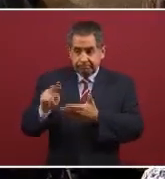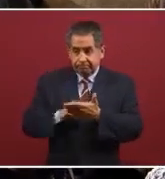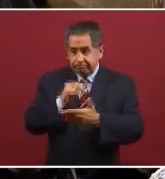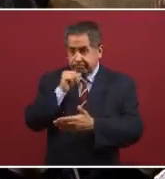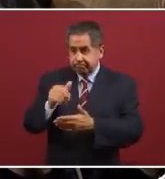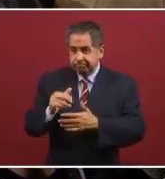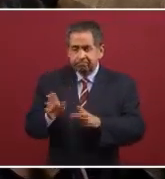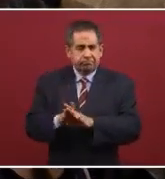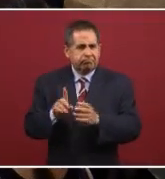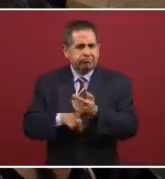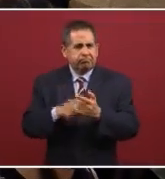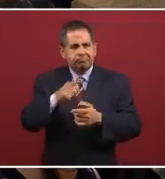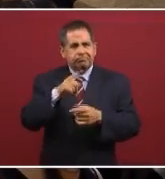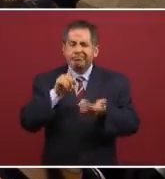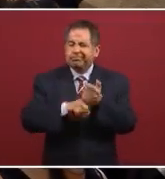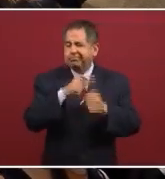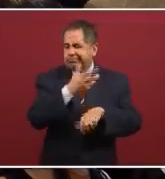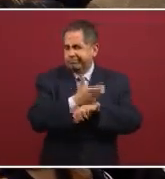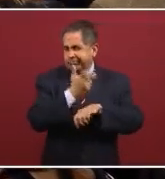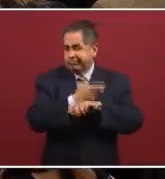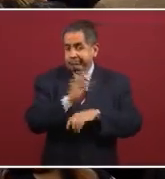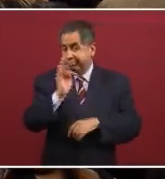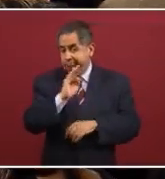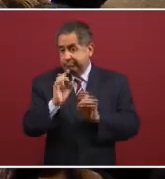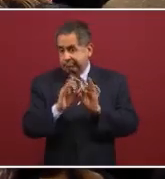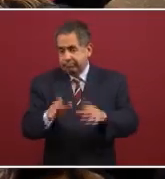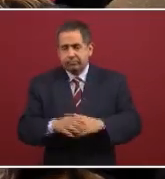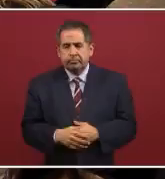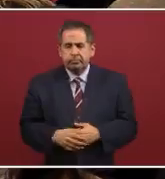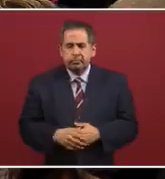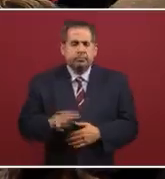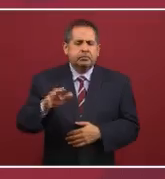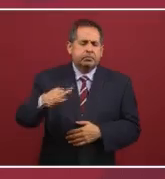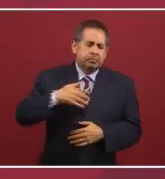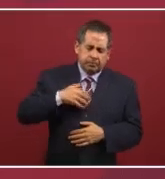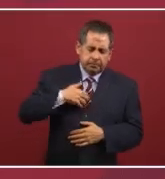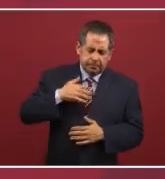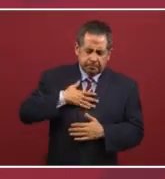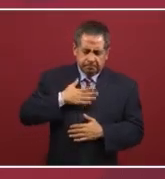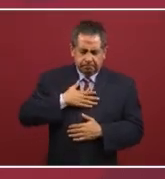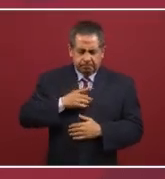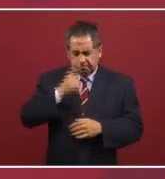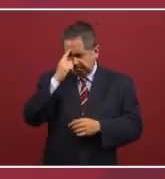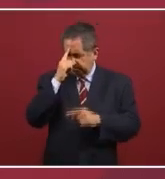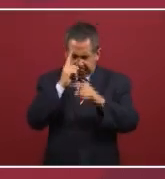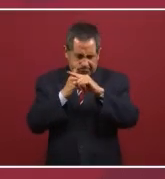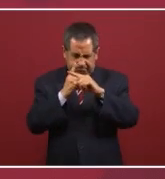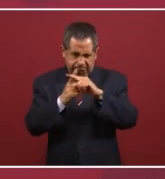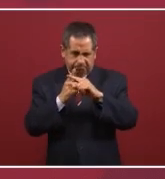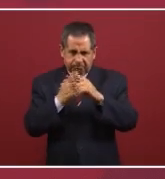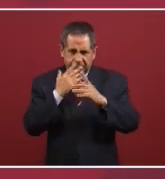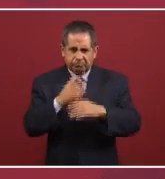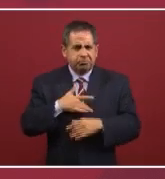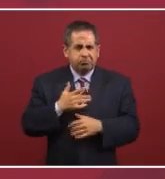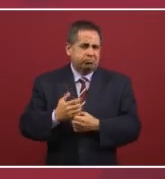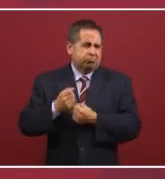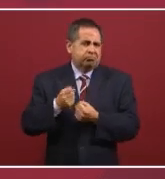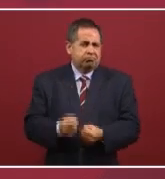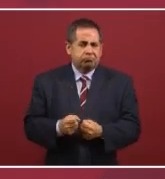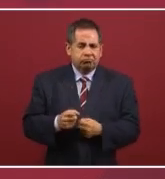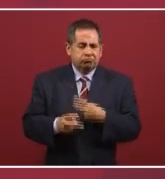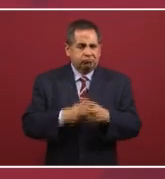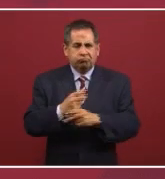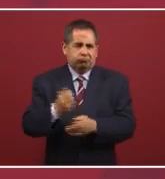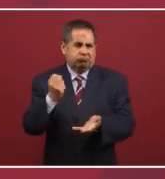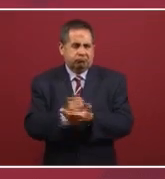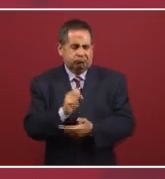sobre todo por las discusiones que hay en Estados Unidos? Yo estoy optimista. Yo estoy seguro que se va a